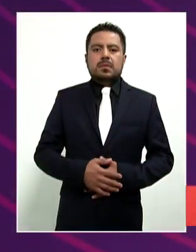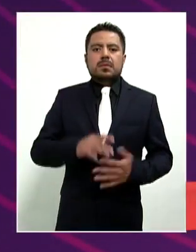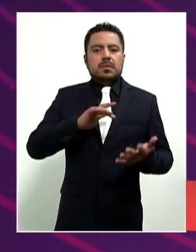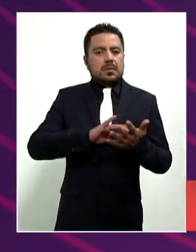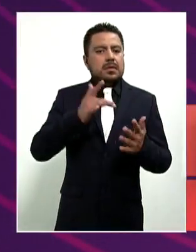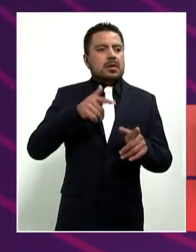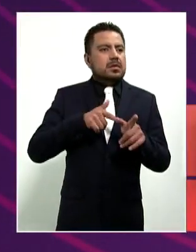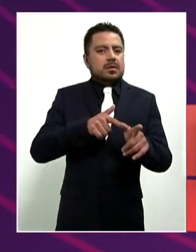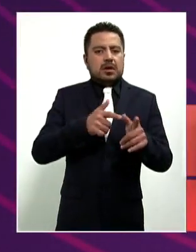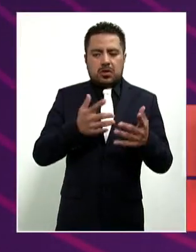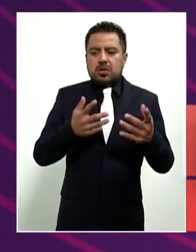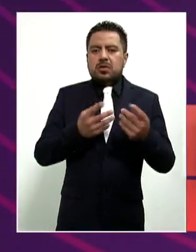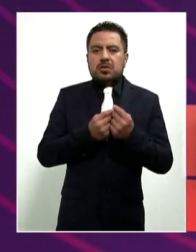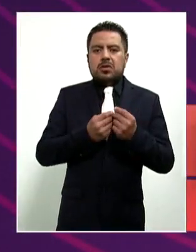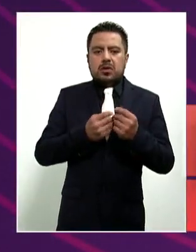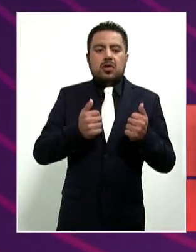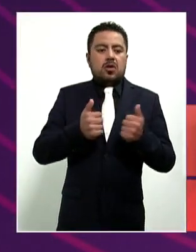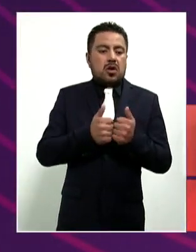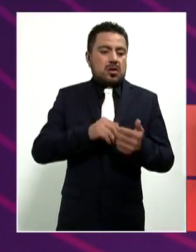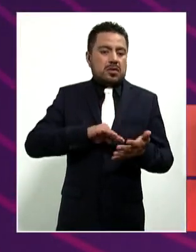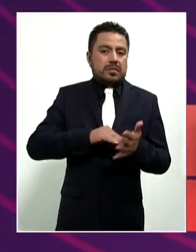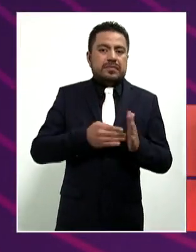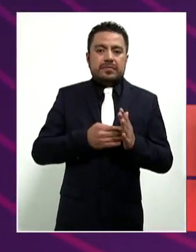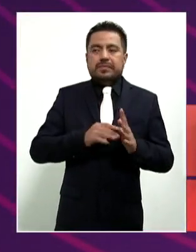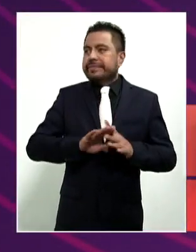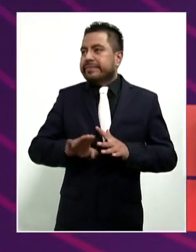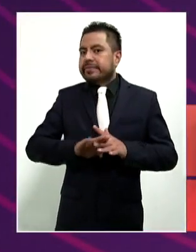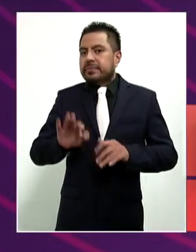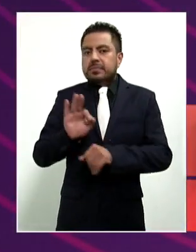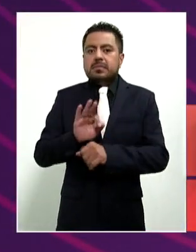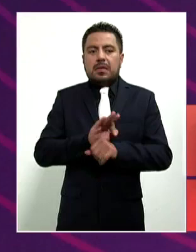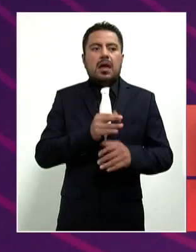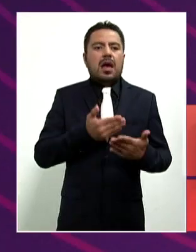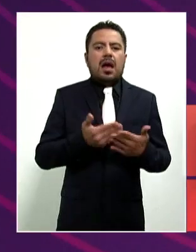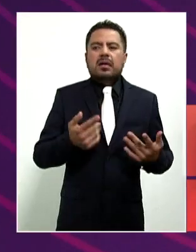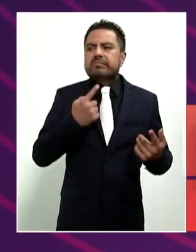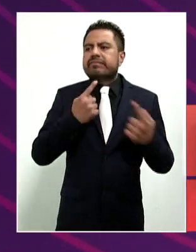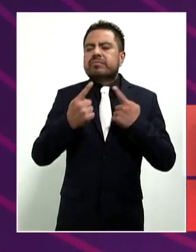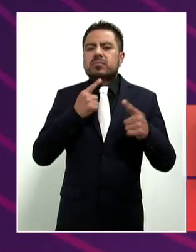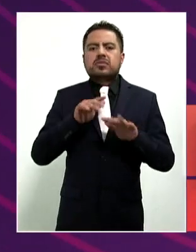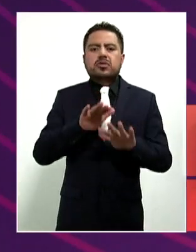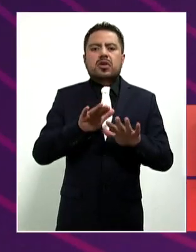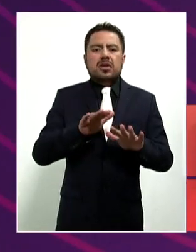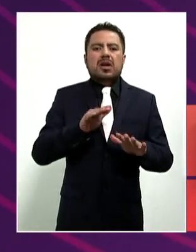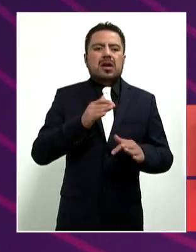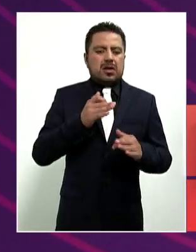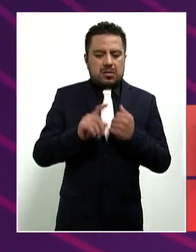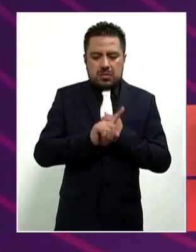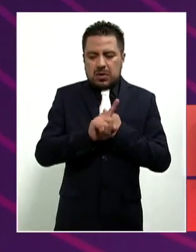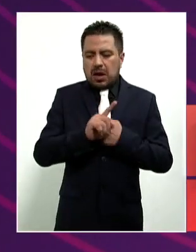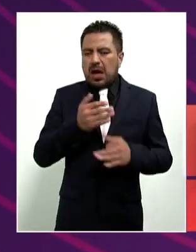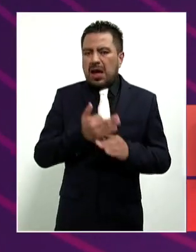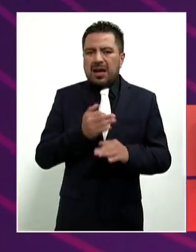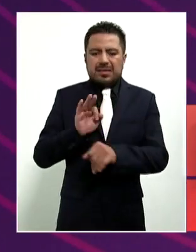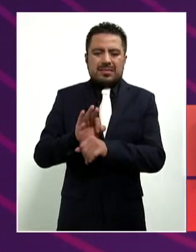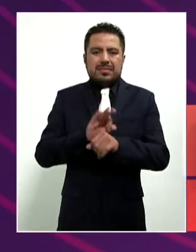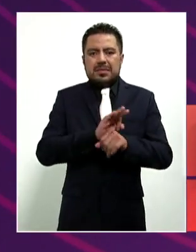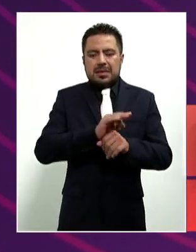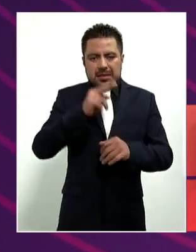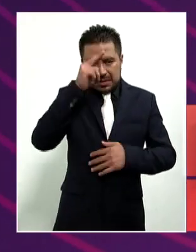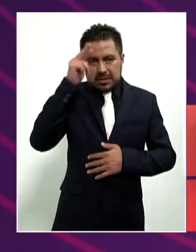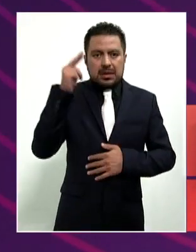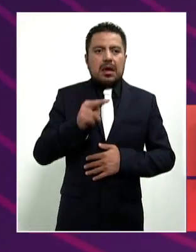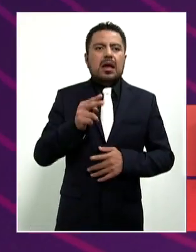Gracias por seguir con nosotros en Con los Refugiados. Estábamos teniendo pues esta conversación sobre la situación actual de los refugiados en